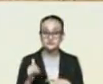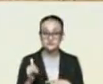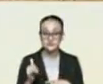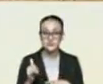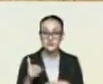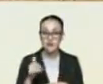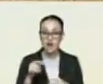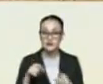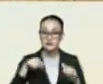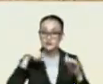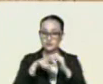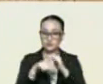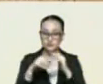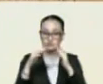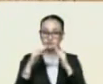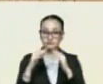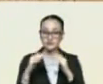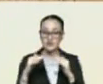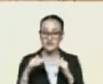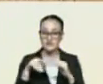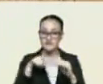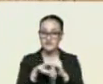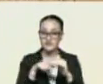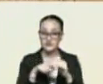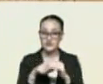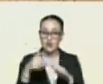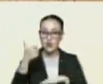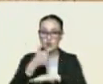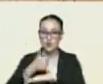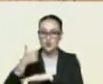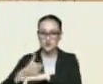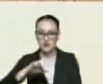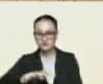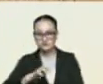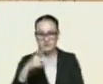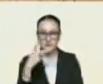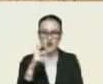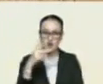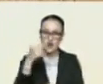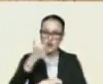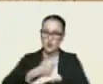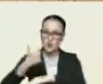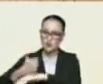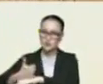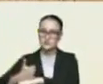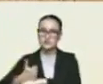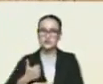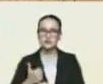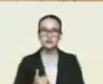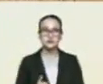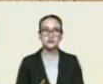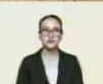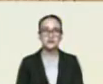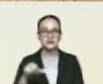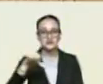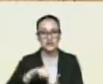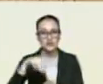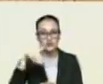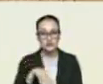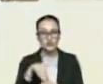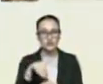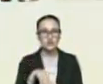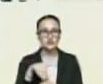física: juntas regionales electorales, juntas municipales, juntas parroquiales, centros de